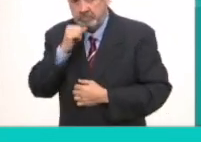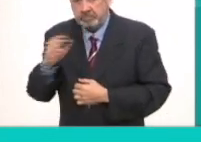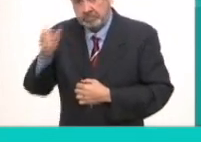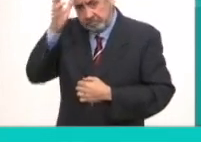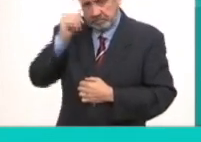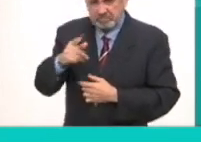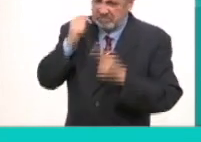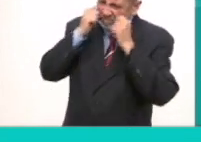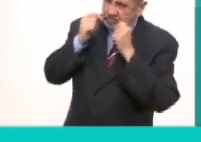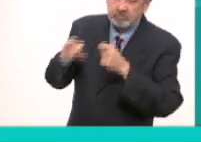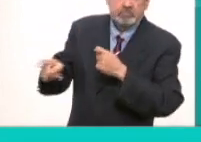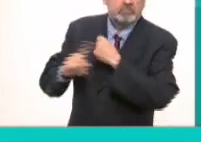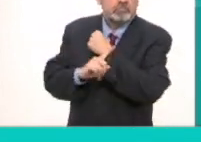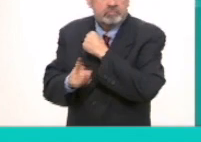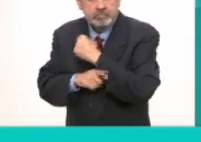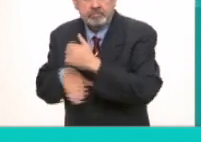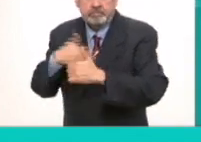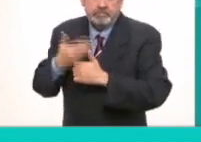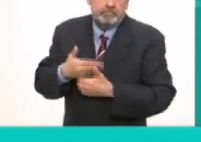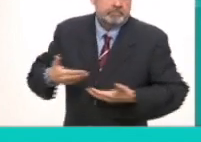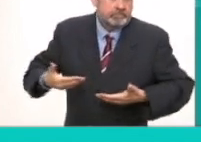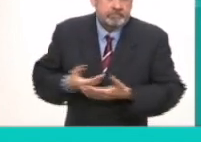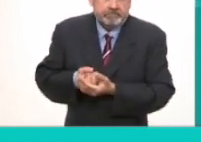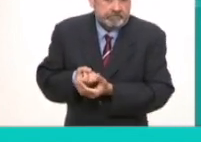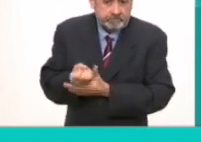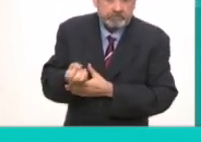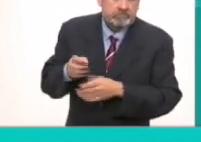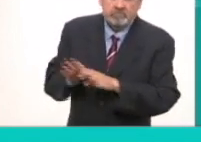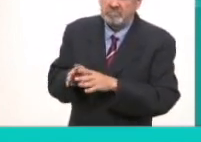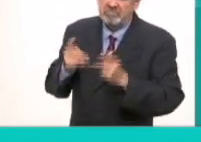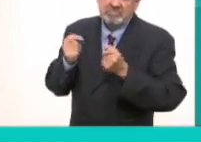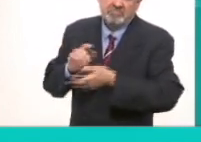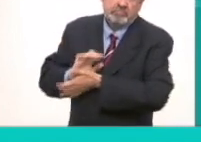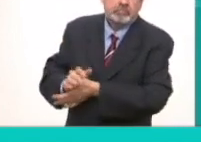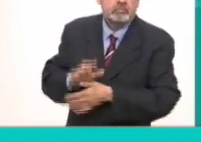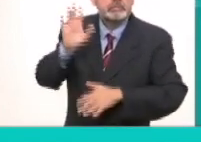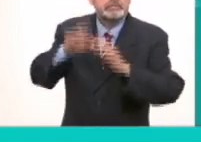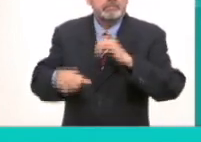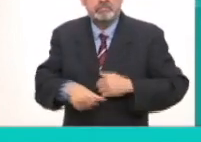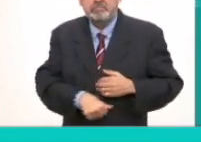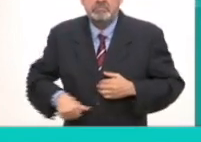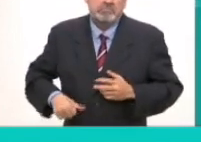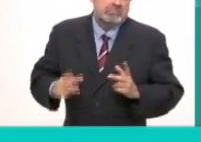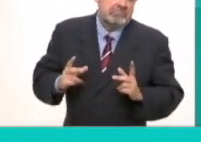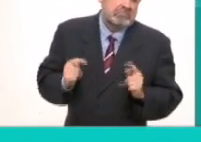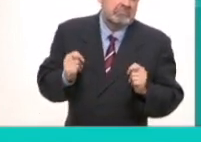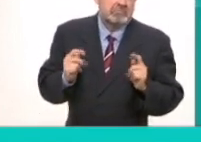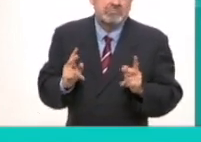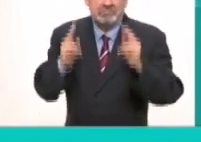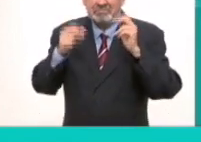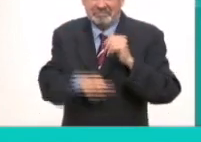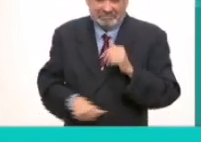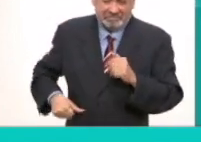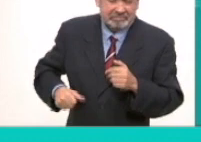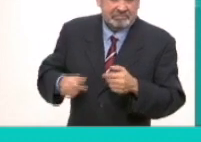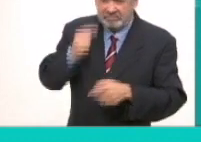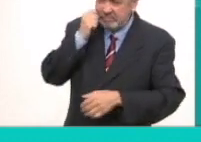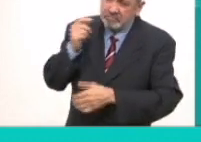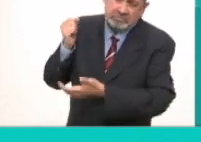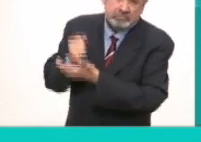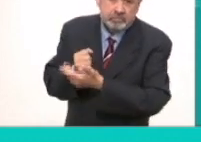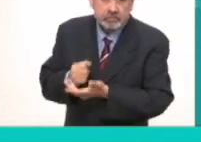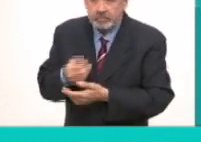embarazo parto y postparto que van desde realizar ses áreas sin información presionar para